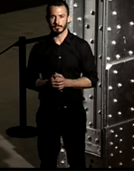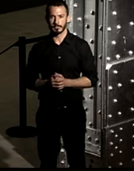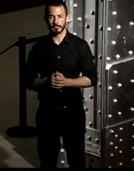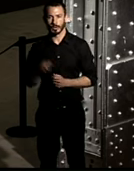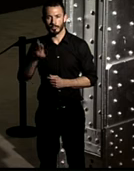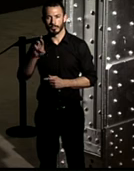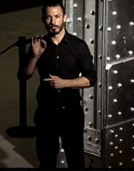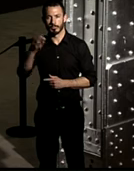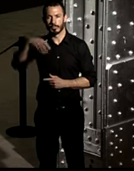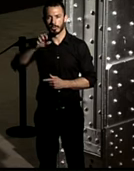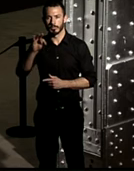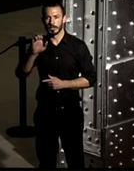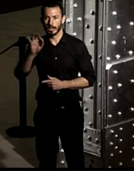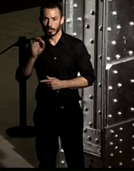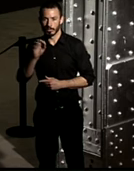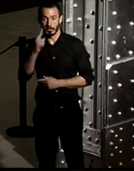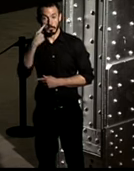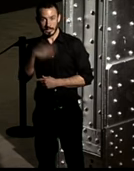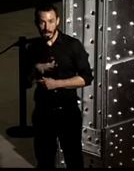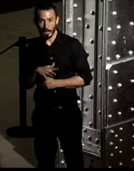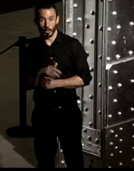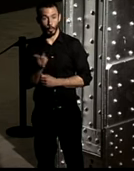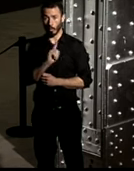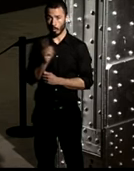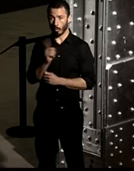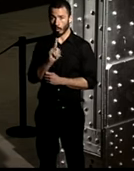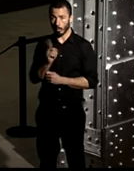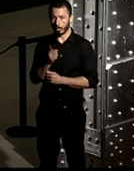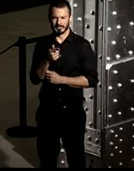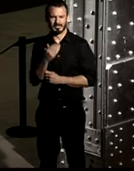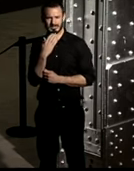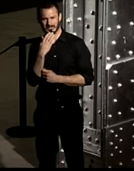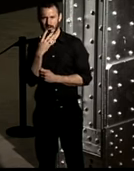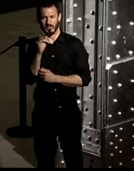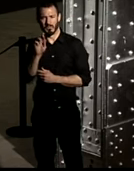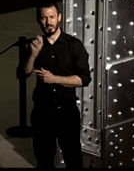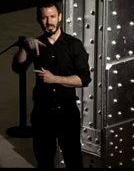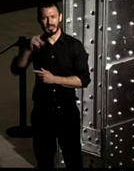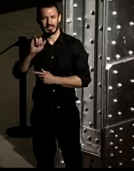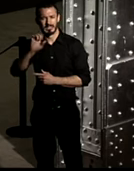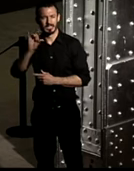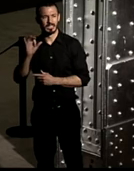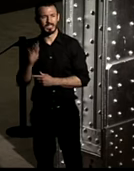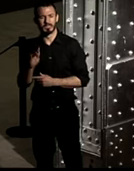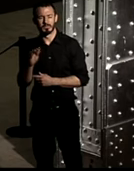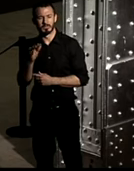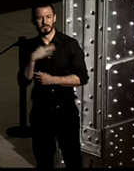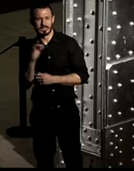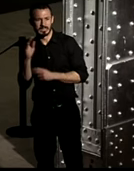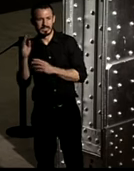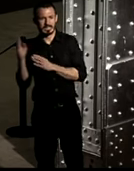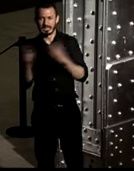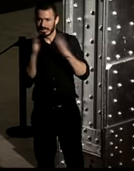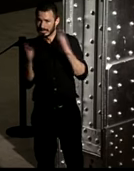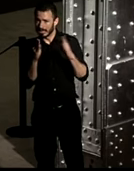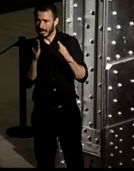Prometeo. ¿Ya lo habías visto? No, pero bueno, es una versión de Frankenstein, ¿no? Igual te estoy fastidiando el capítulo. Creo que tú ves esta serie,